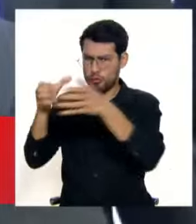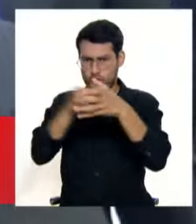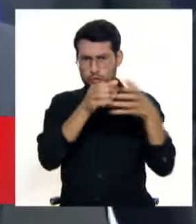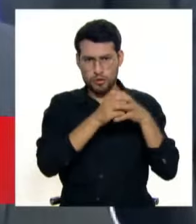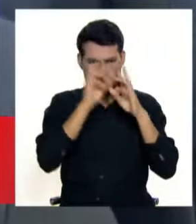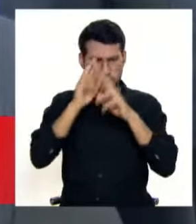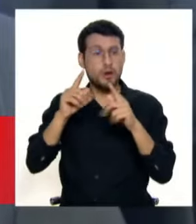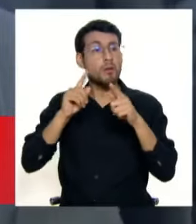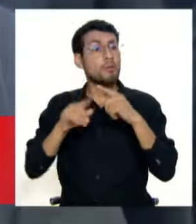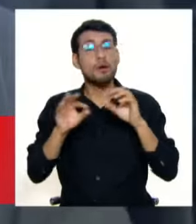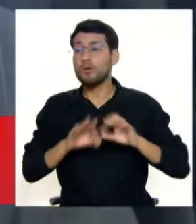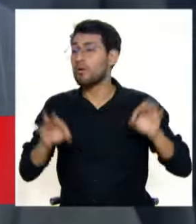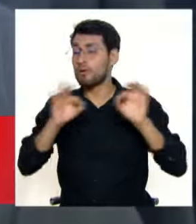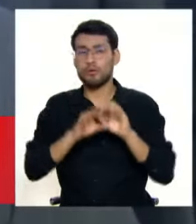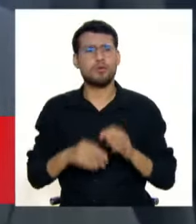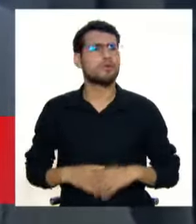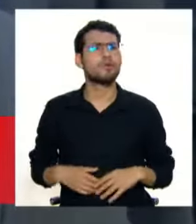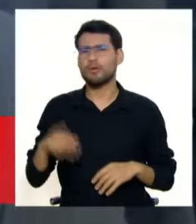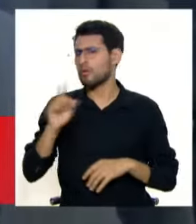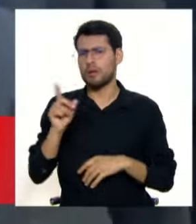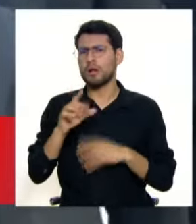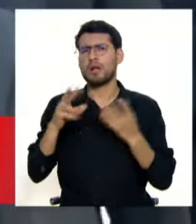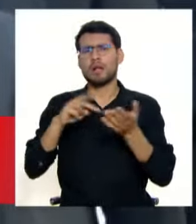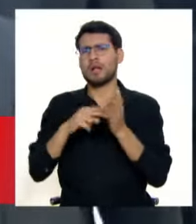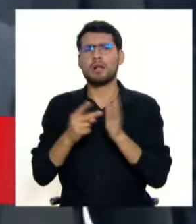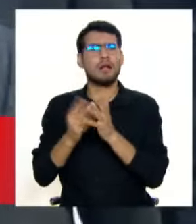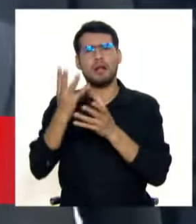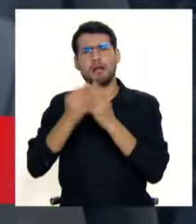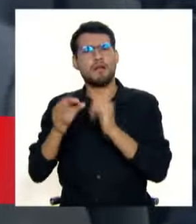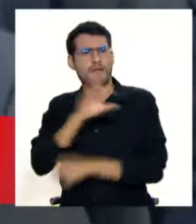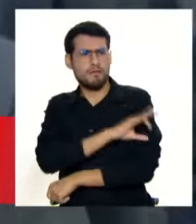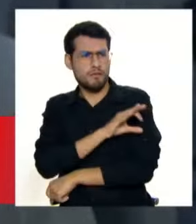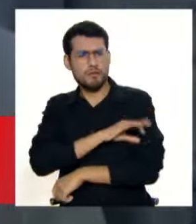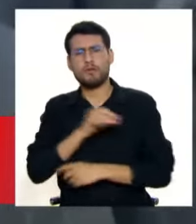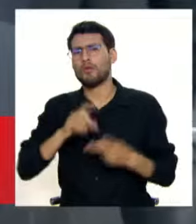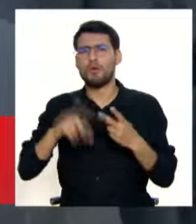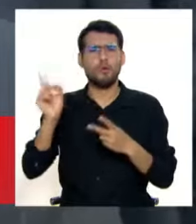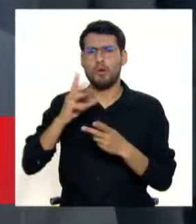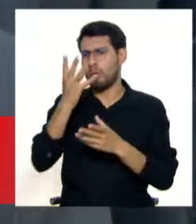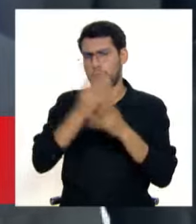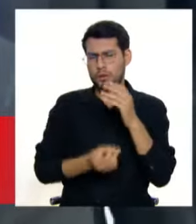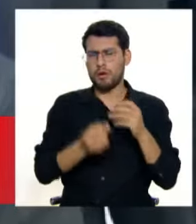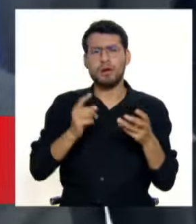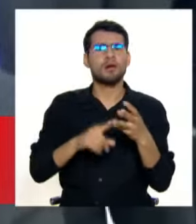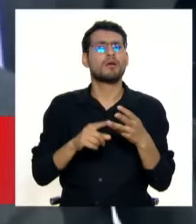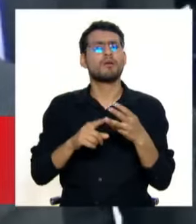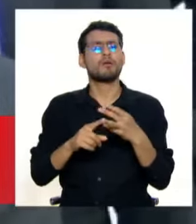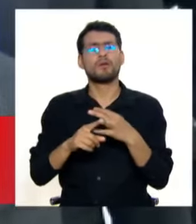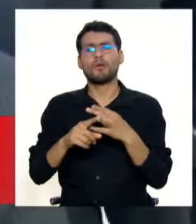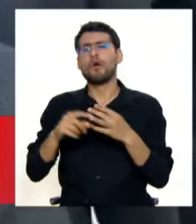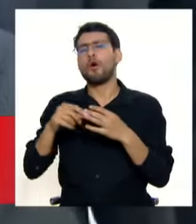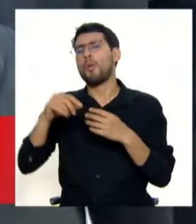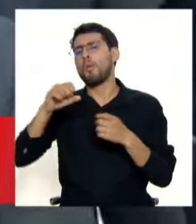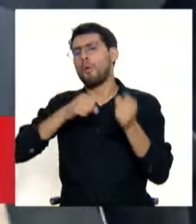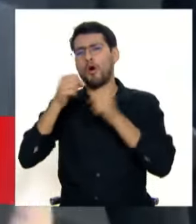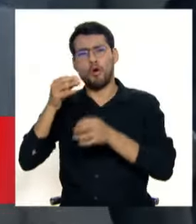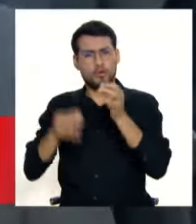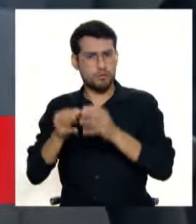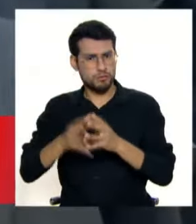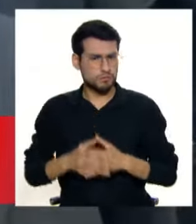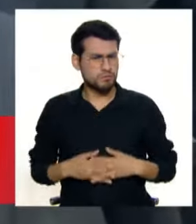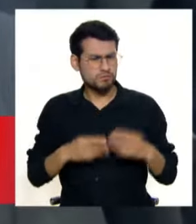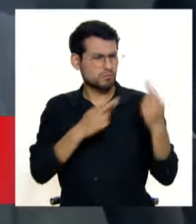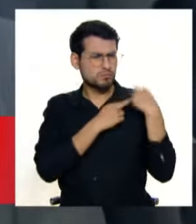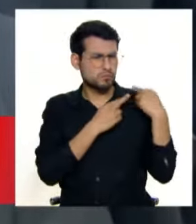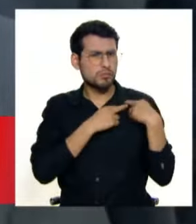lo importante aquí es no se está desapareciendo ni la fiscalía, no se está desapareciendo ni el Poder Judicial. ¿Cuál es